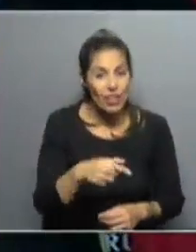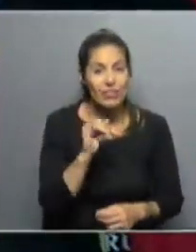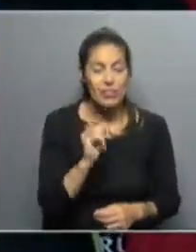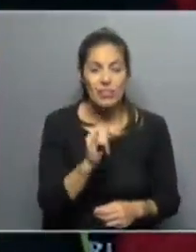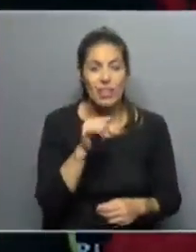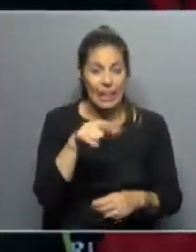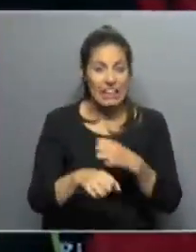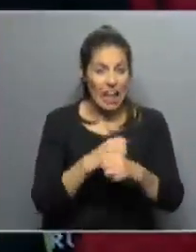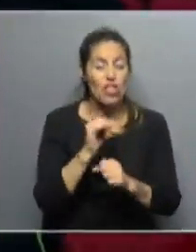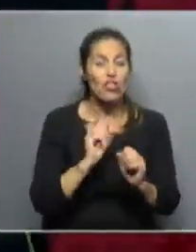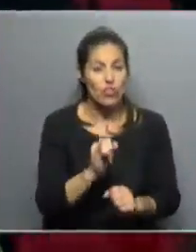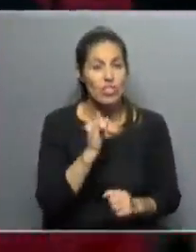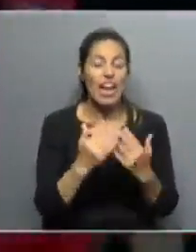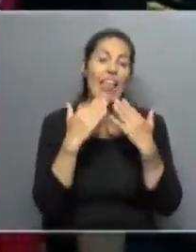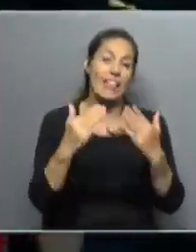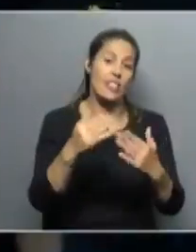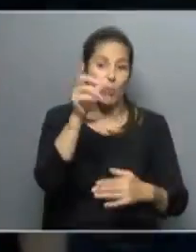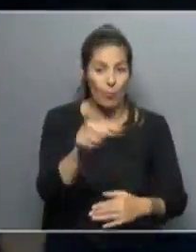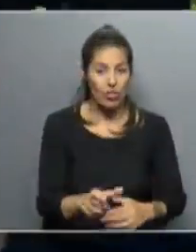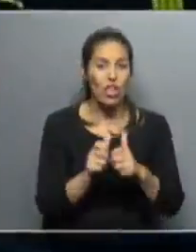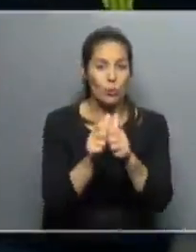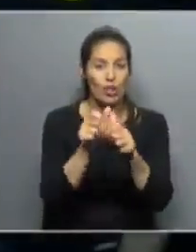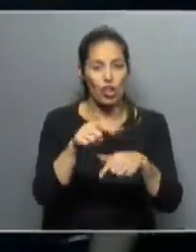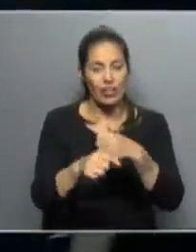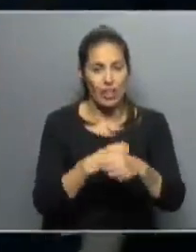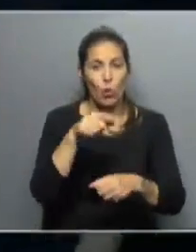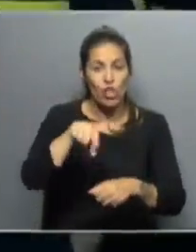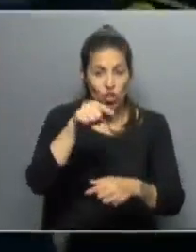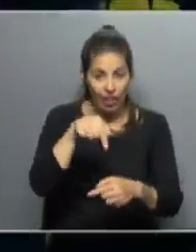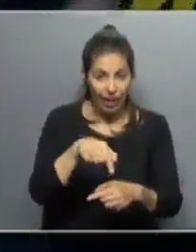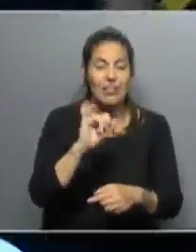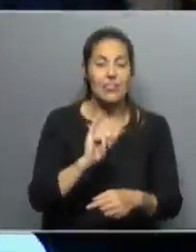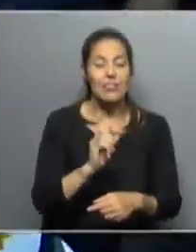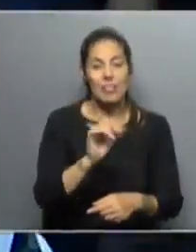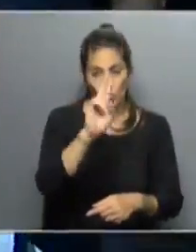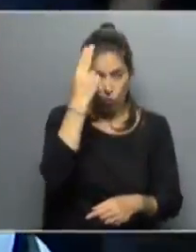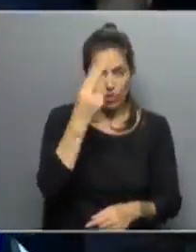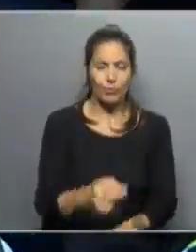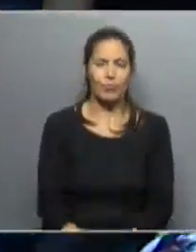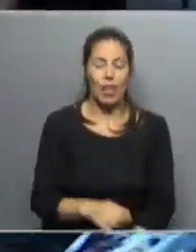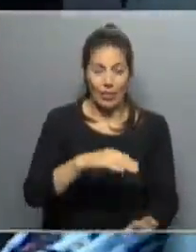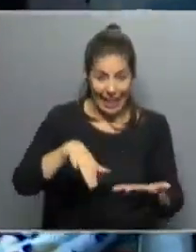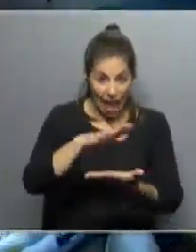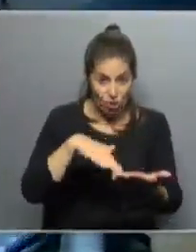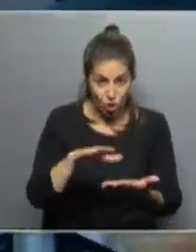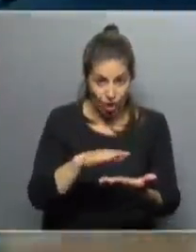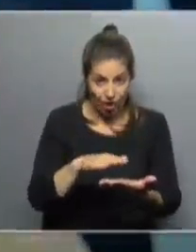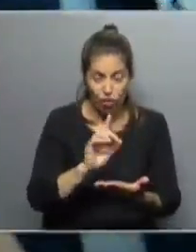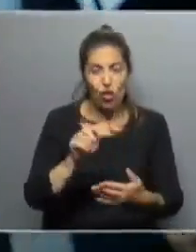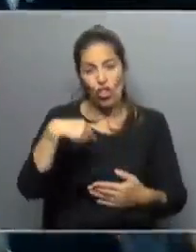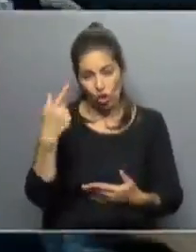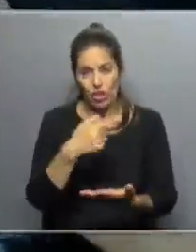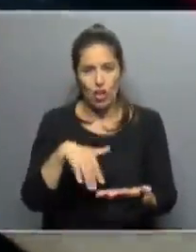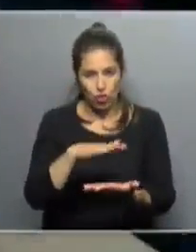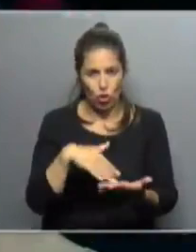gente este año. Agradecido por la gente que nos acompañó este año, ¿viste? ¿Son de acá ustedes? Sí, es uruguayo. ¿De acá de la zona? No, de otro. De otra zona